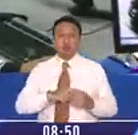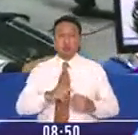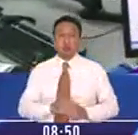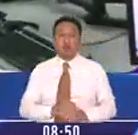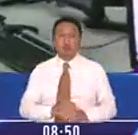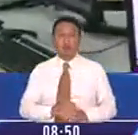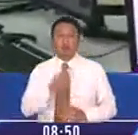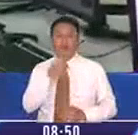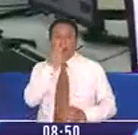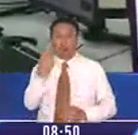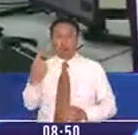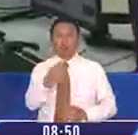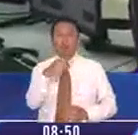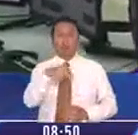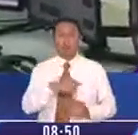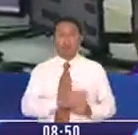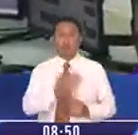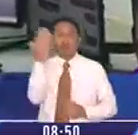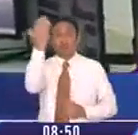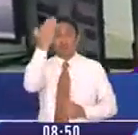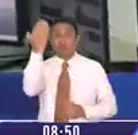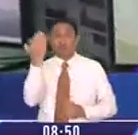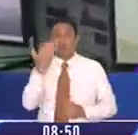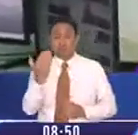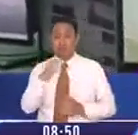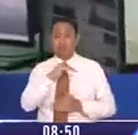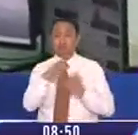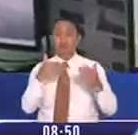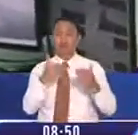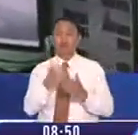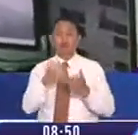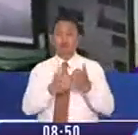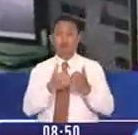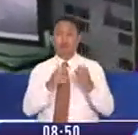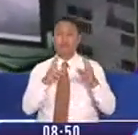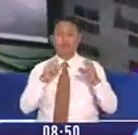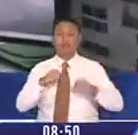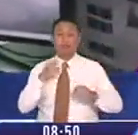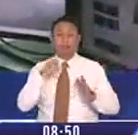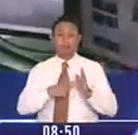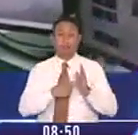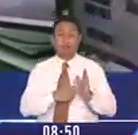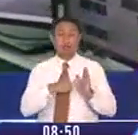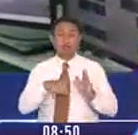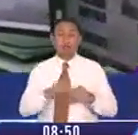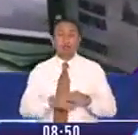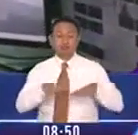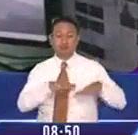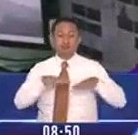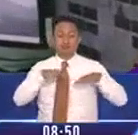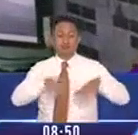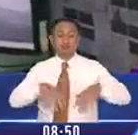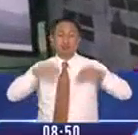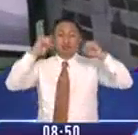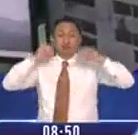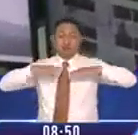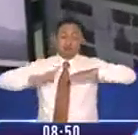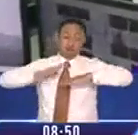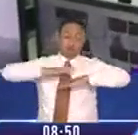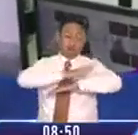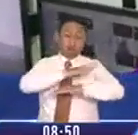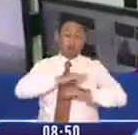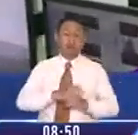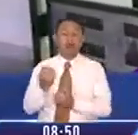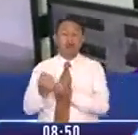Ustedes pueden ver, se puede hacer un monitoreo de todos los incidentes relacionados, por ejemplo, a posibles movimientos de masa, inundaciones, también lo que son